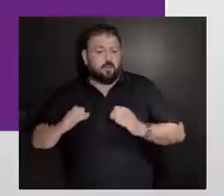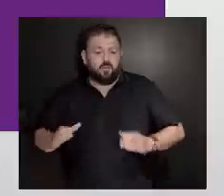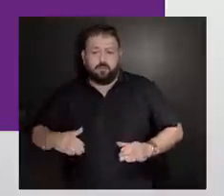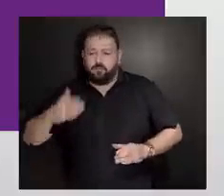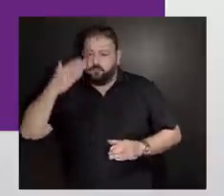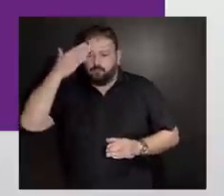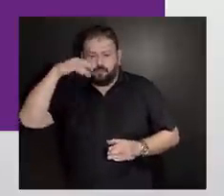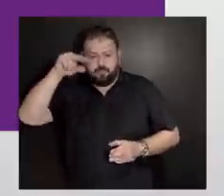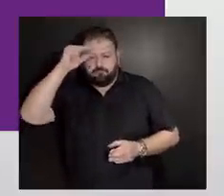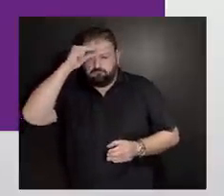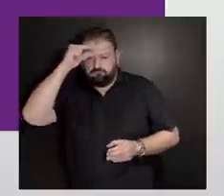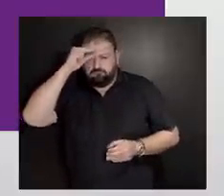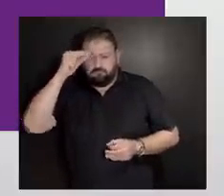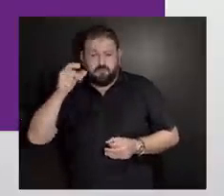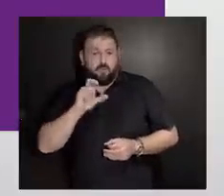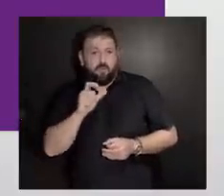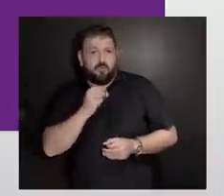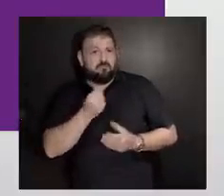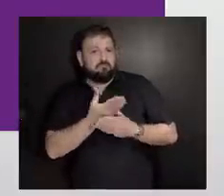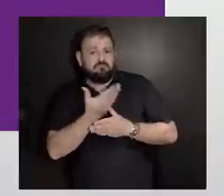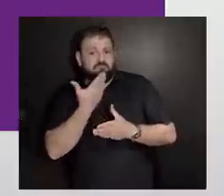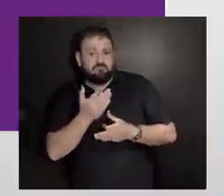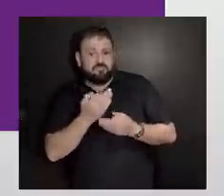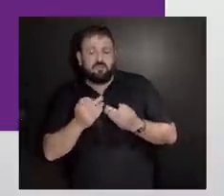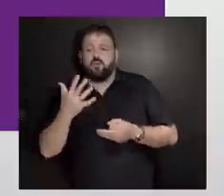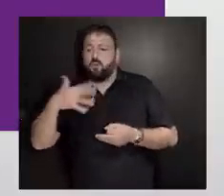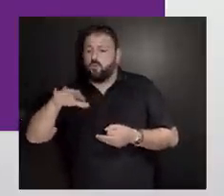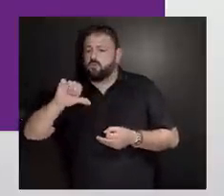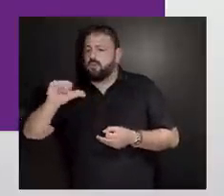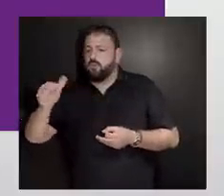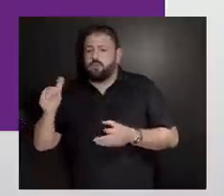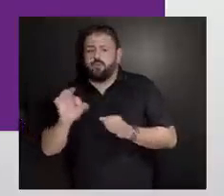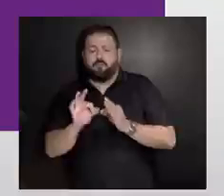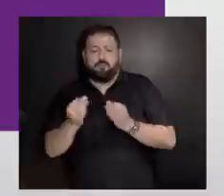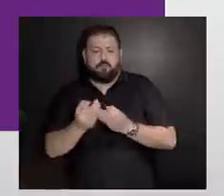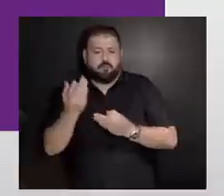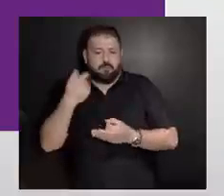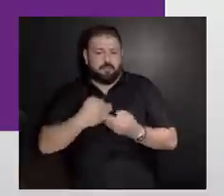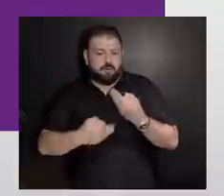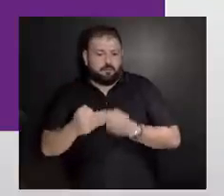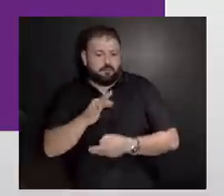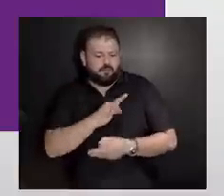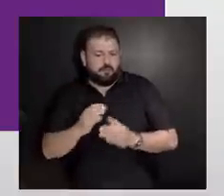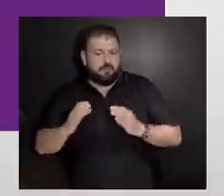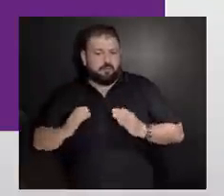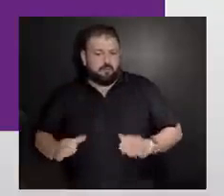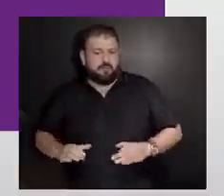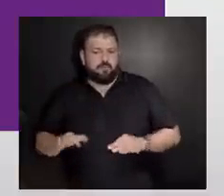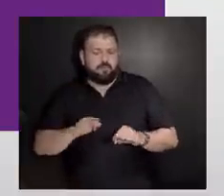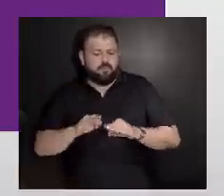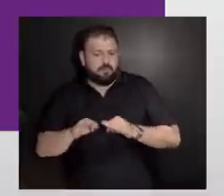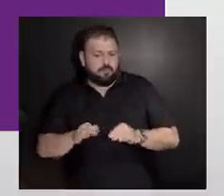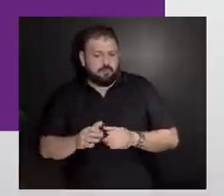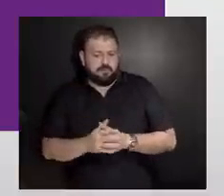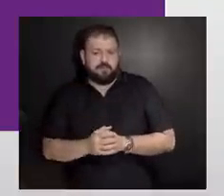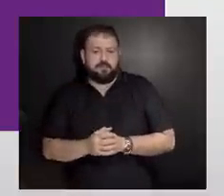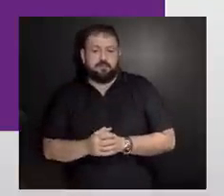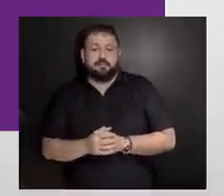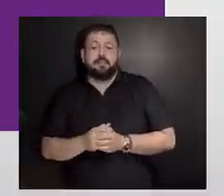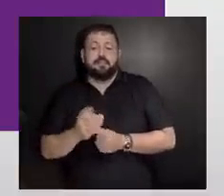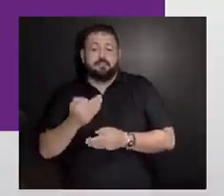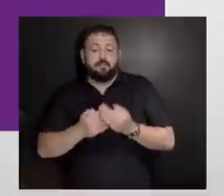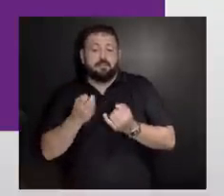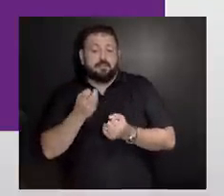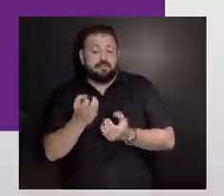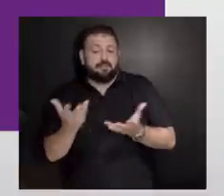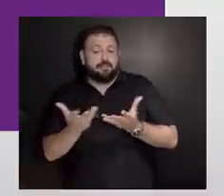captar, va a buscar otras maneras de abastecerse de energía, porque no se puede quedar como energía, es un mecanismo de supervivencia. Entonces lo que